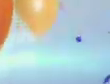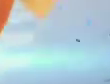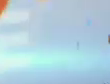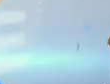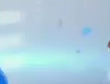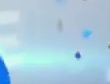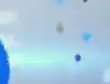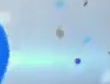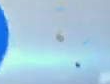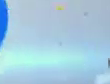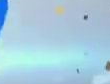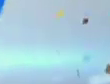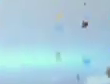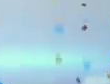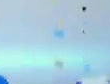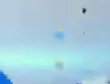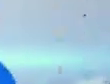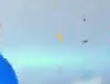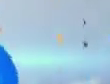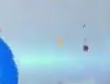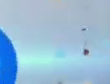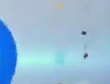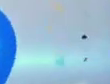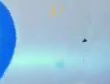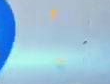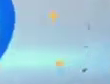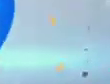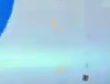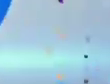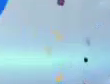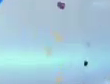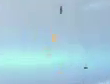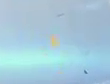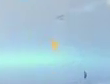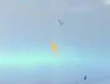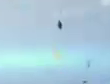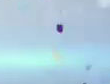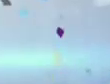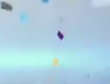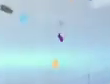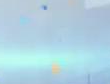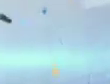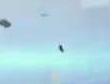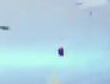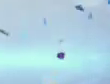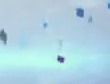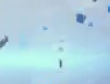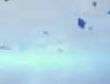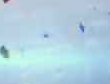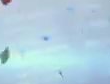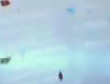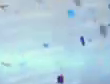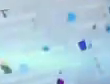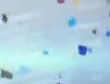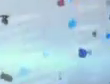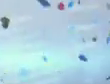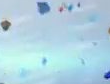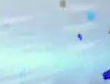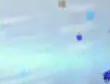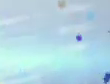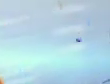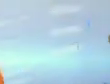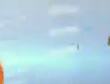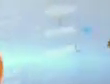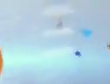Mari Francis, 32 años en Esmeraldas. Entonces, para Mari Francis,